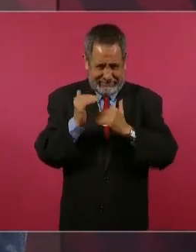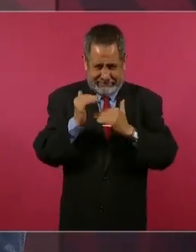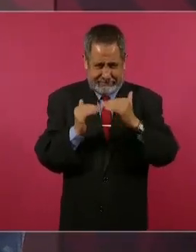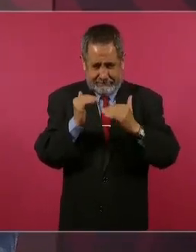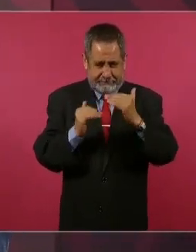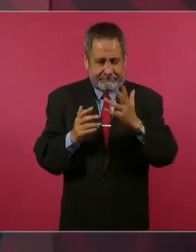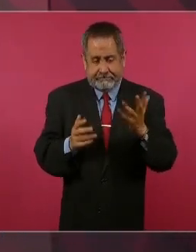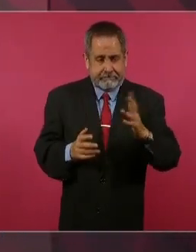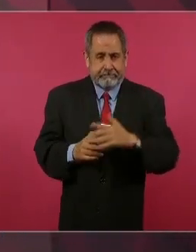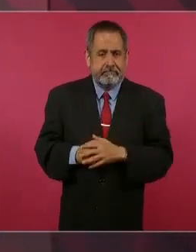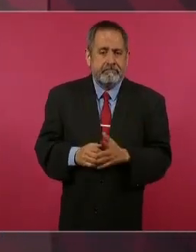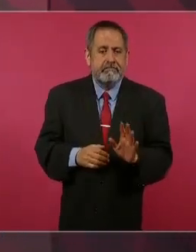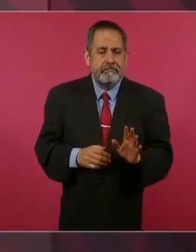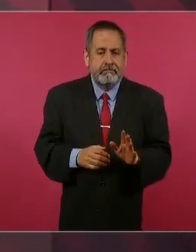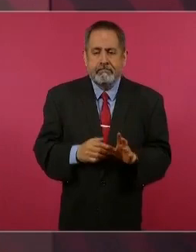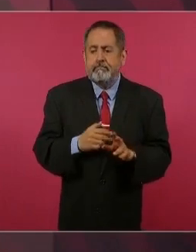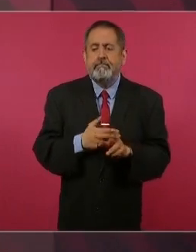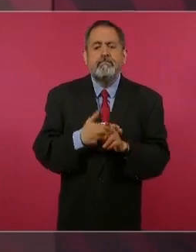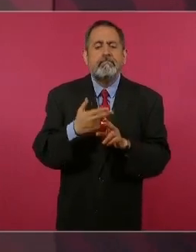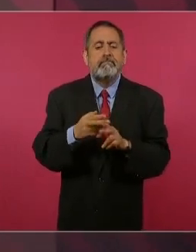y de que dejaban